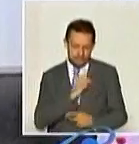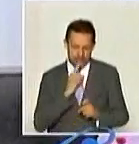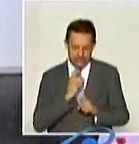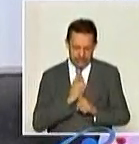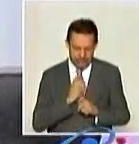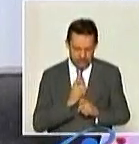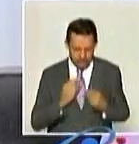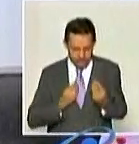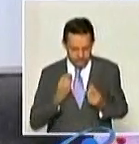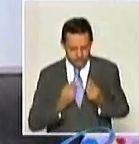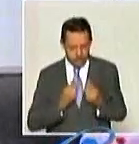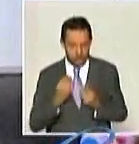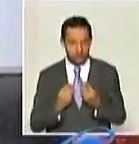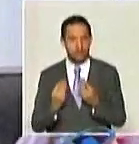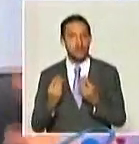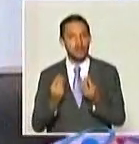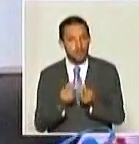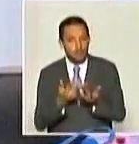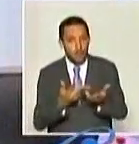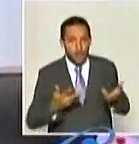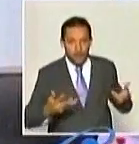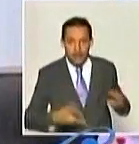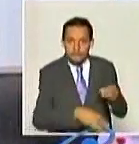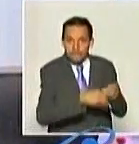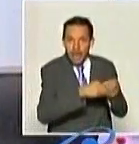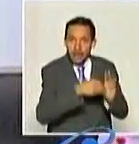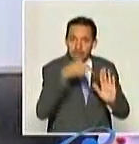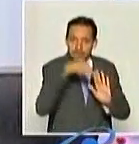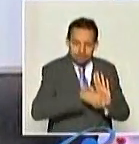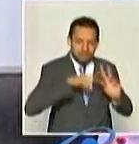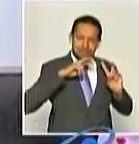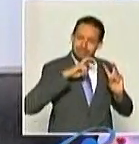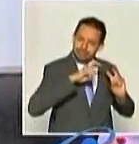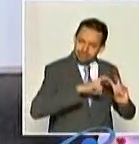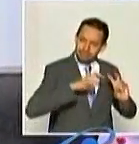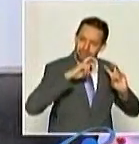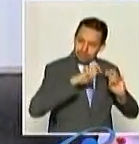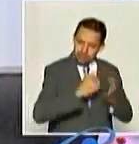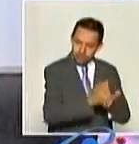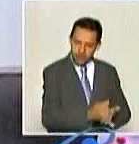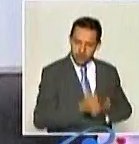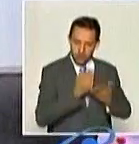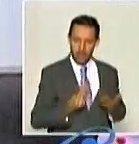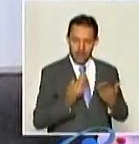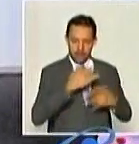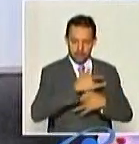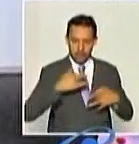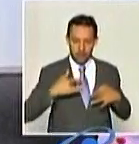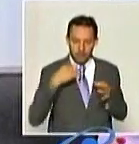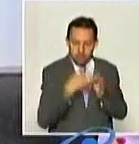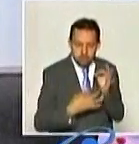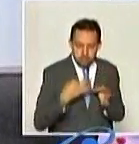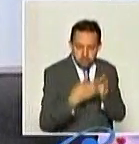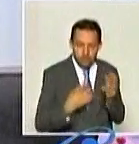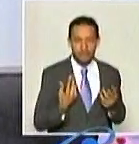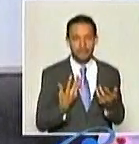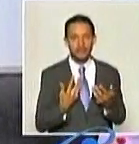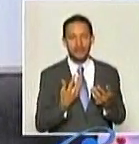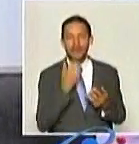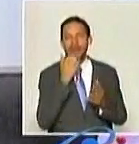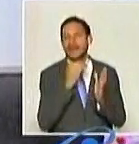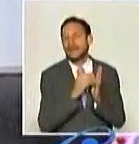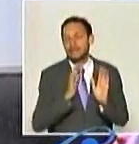que es bueno que conozcan que hay muchas más cosas que nos pueden ayudar y beneficiar. Nosotros podemos utilizar, por